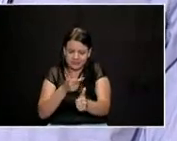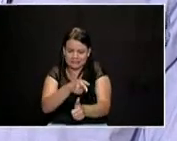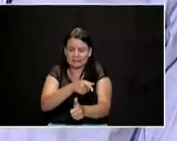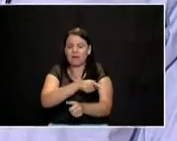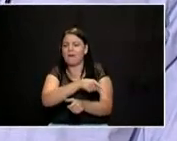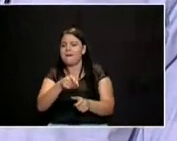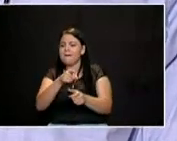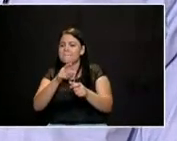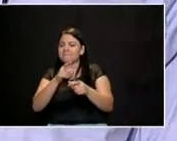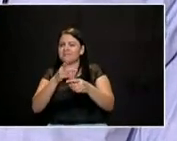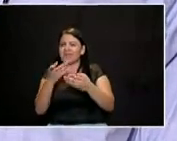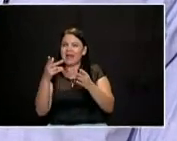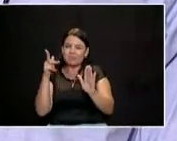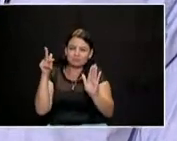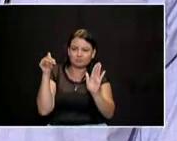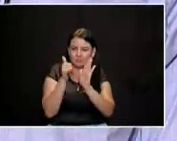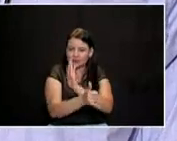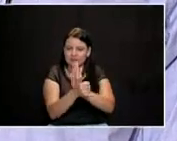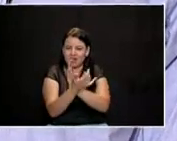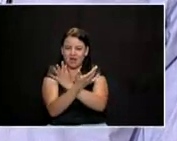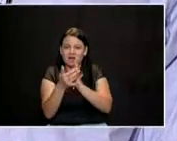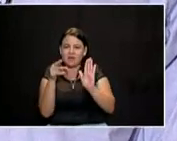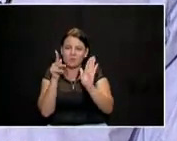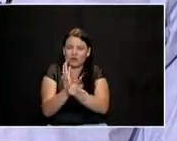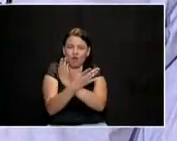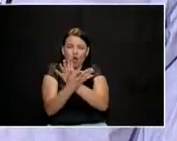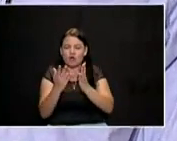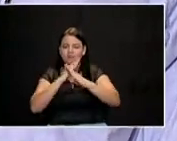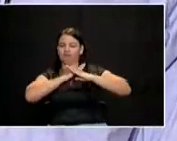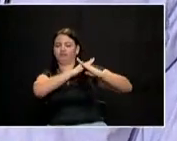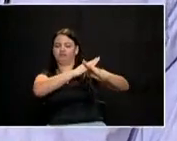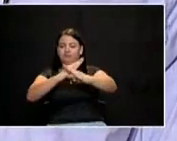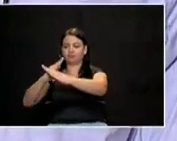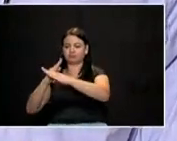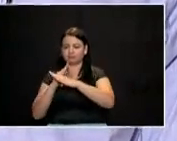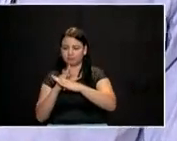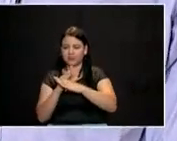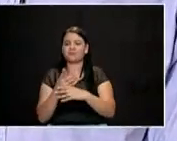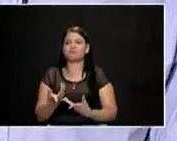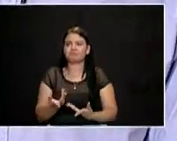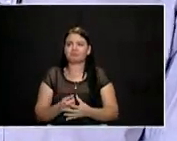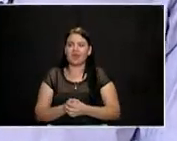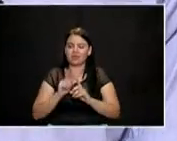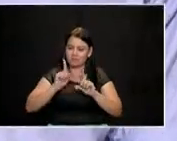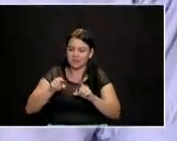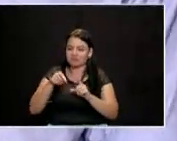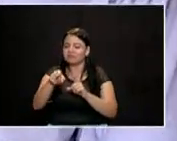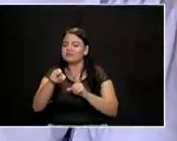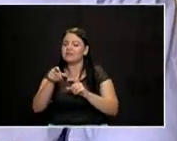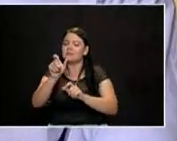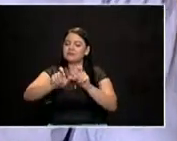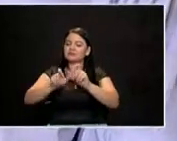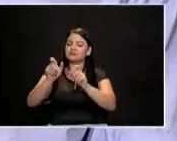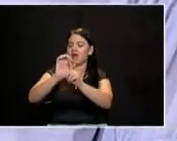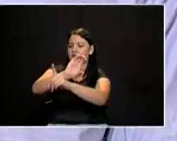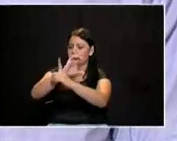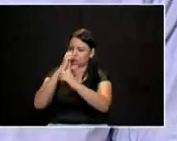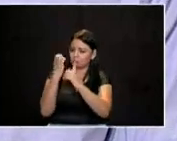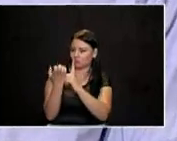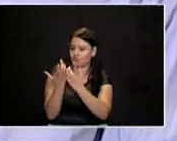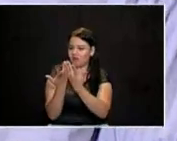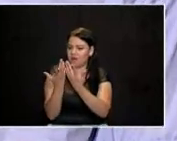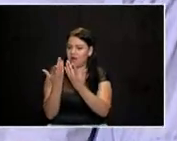de seguridad. Permitiría que todos los ciudadanos tengamos acceso a programas culturales pues, durante todo el